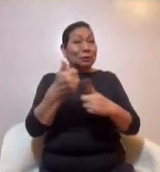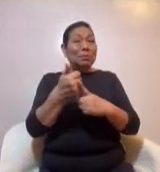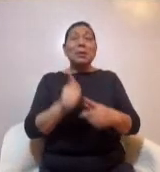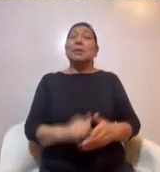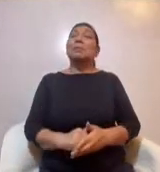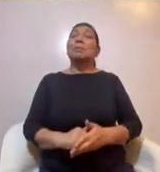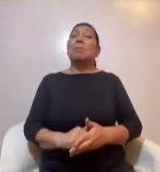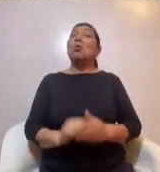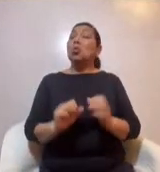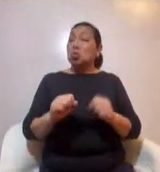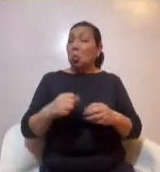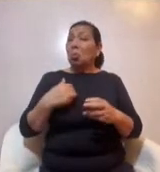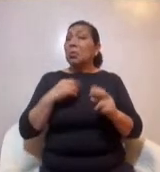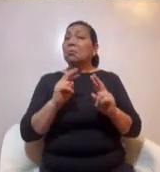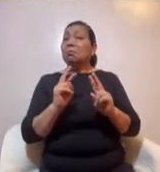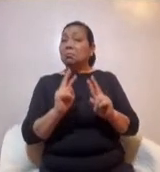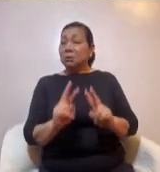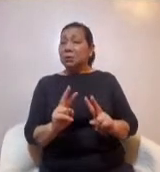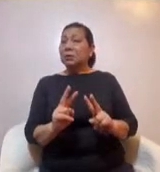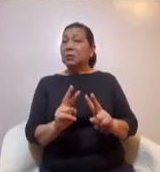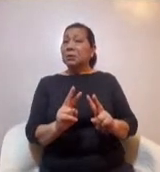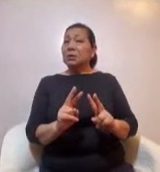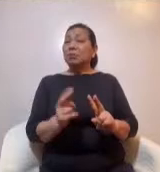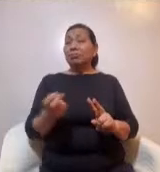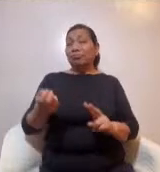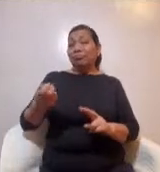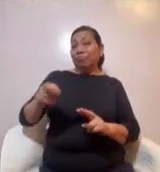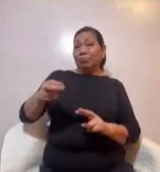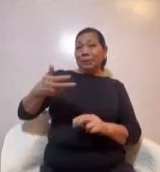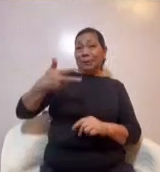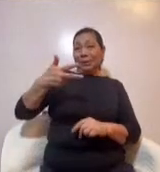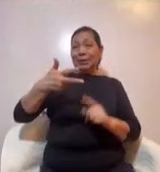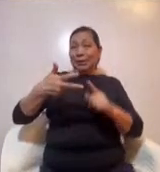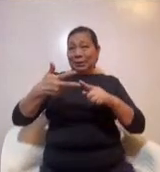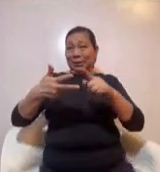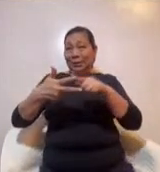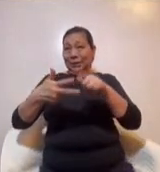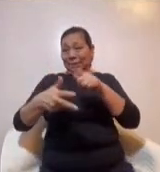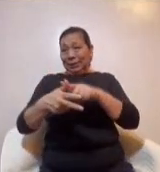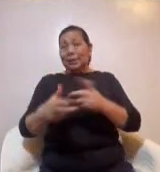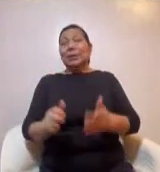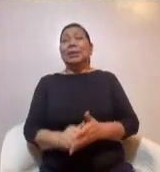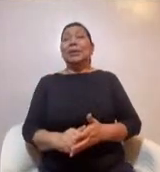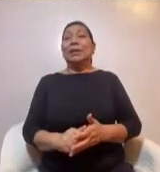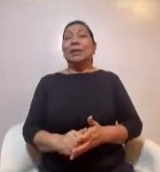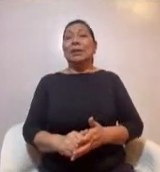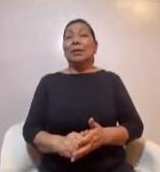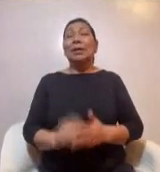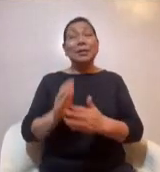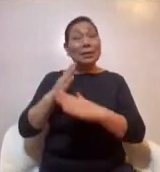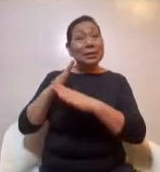en sí misma, se puede observar esta triple